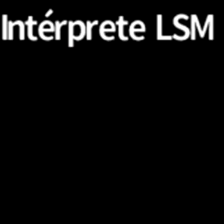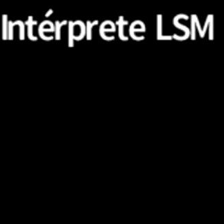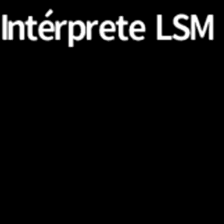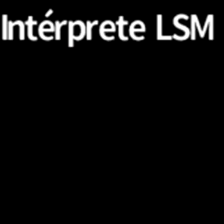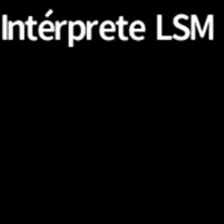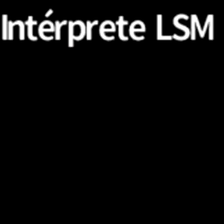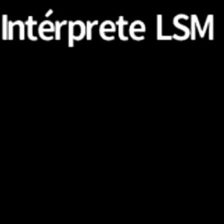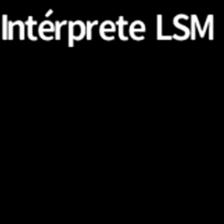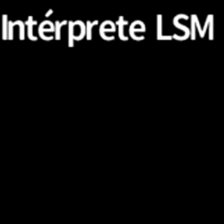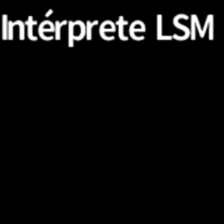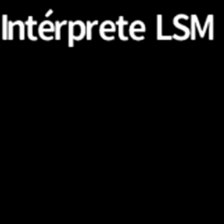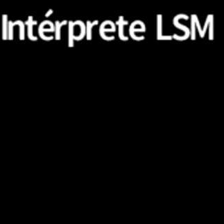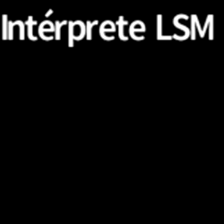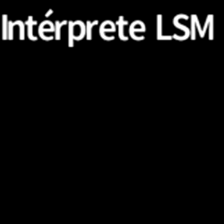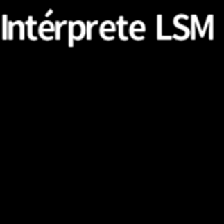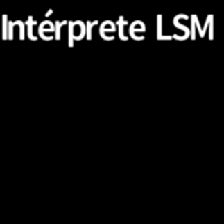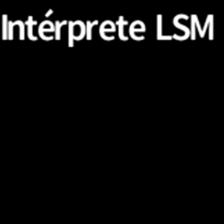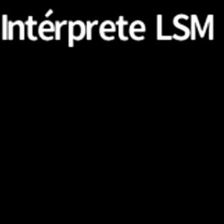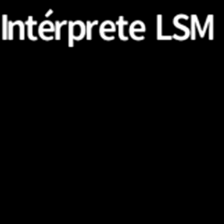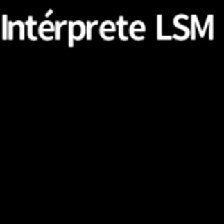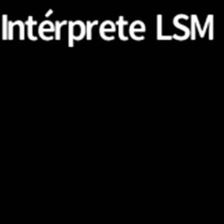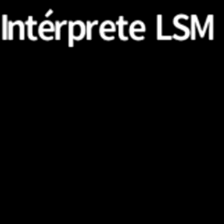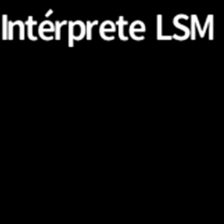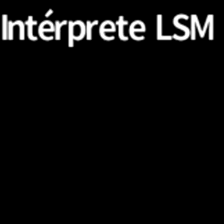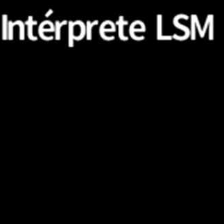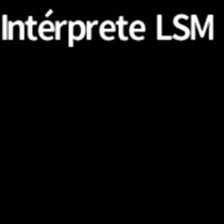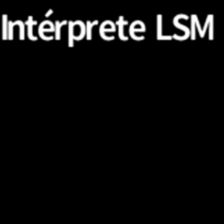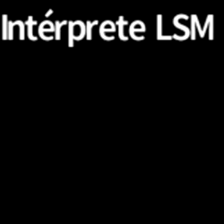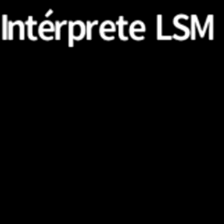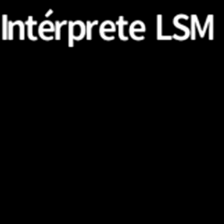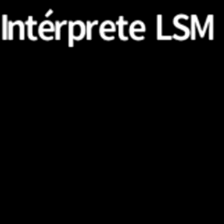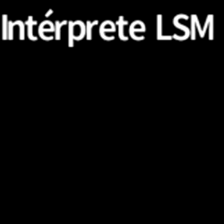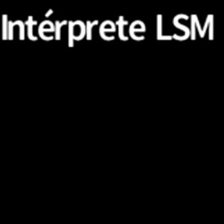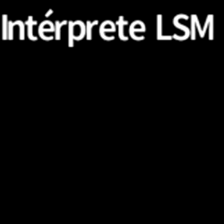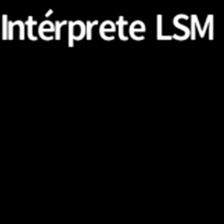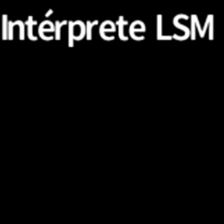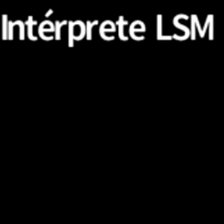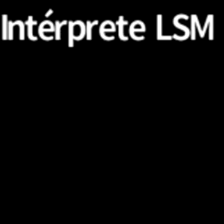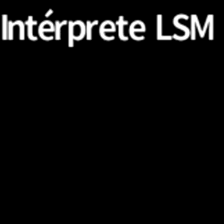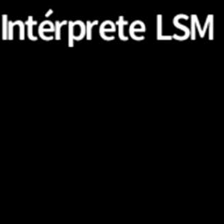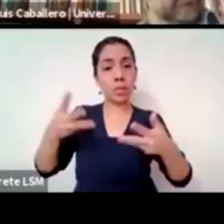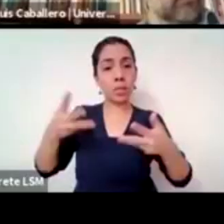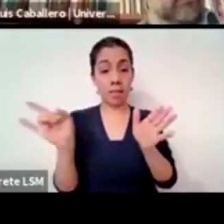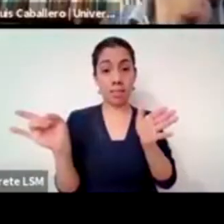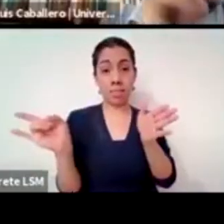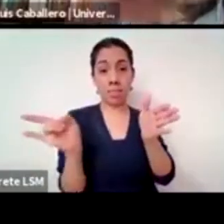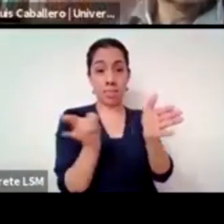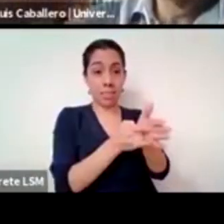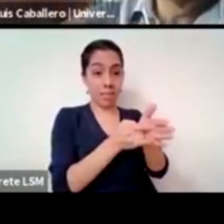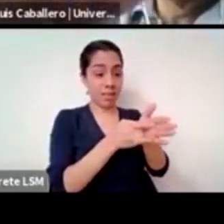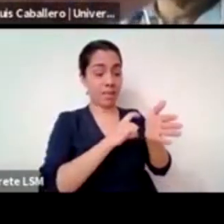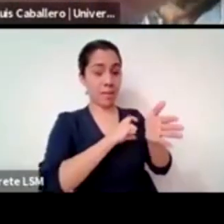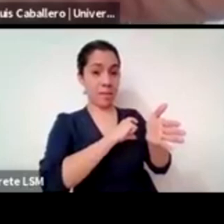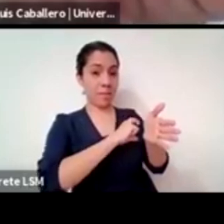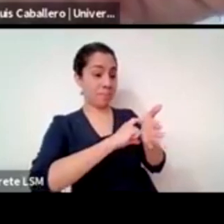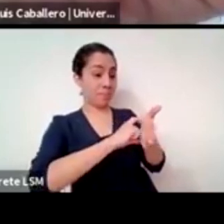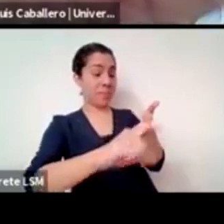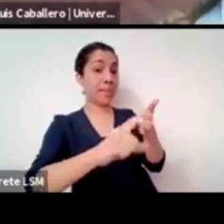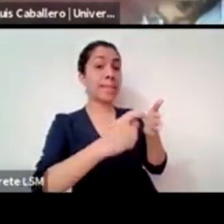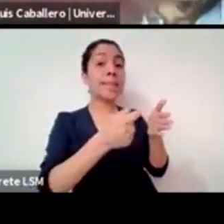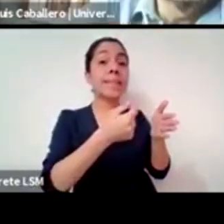ayuntamiento de Madrid lo frenó muy pronto en el que aparecía la leyenda los niños tienen pene